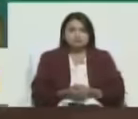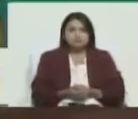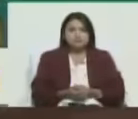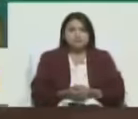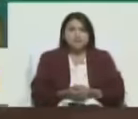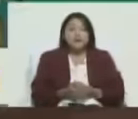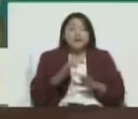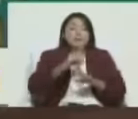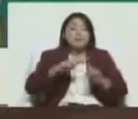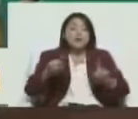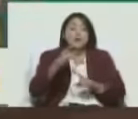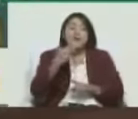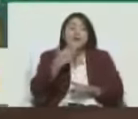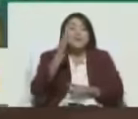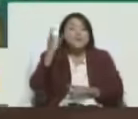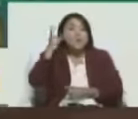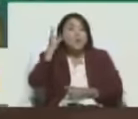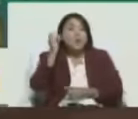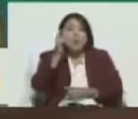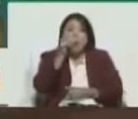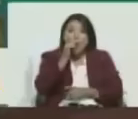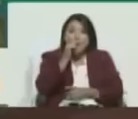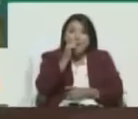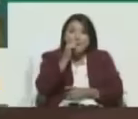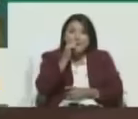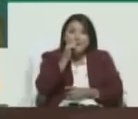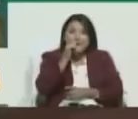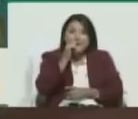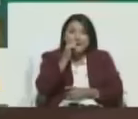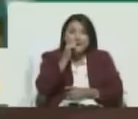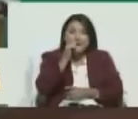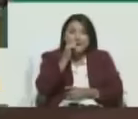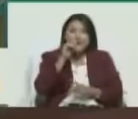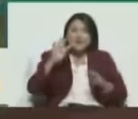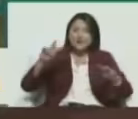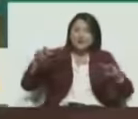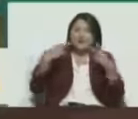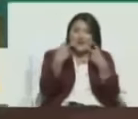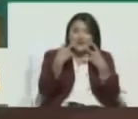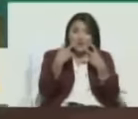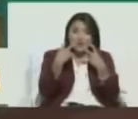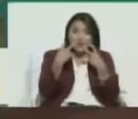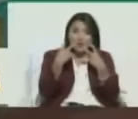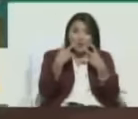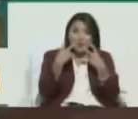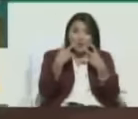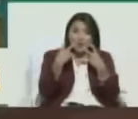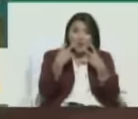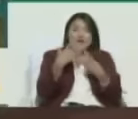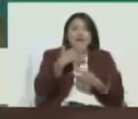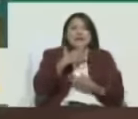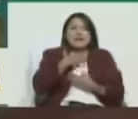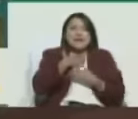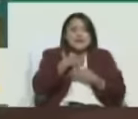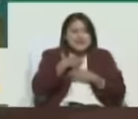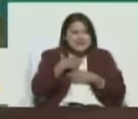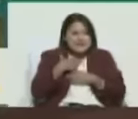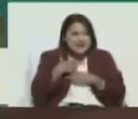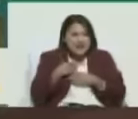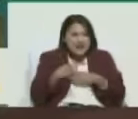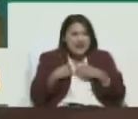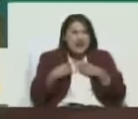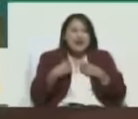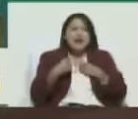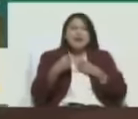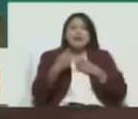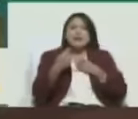¿qué pasa con ese muchacho, esa muchacha, ese abuelo, esa abuela que nos está escuchando, que nos está viendo, que quiere hacer algo? Bueno, ellos